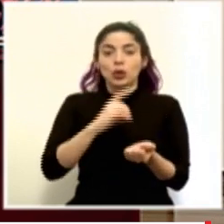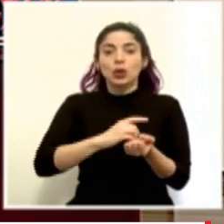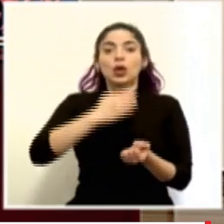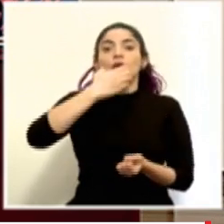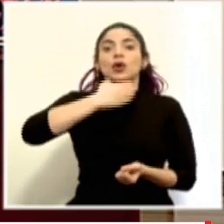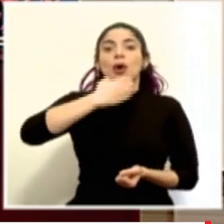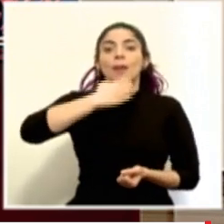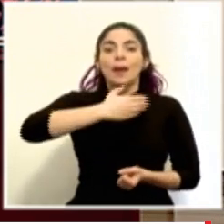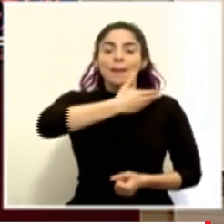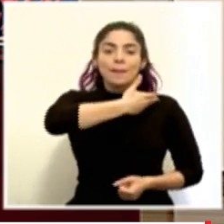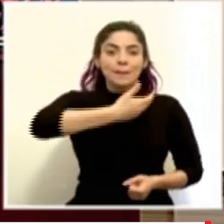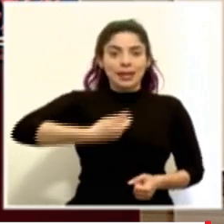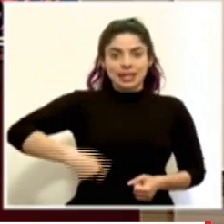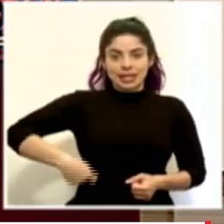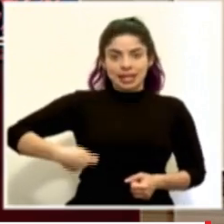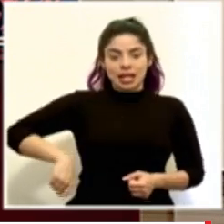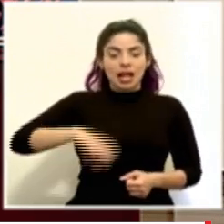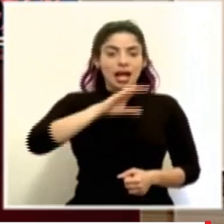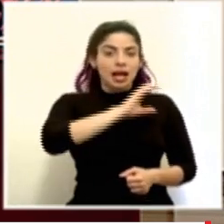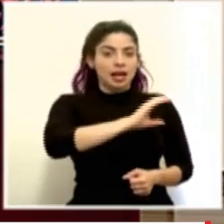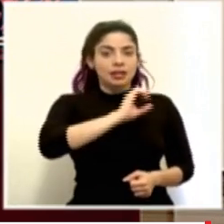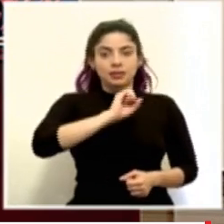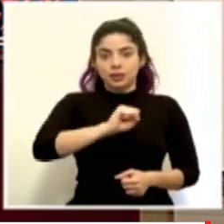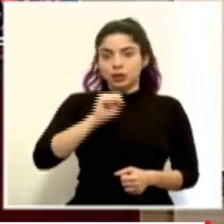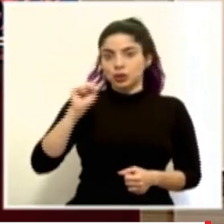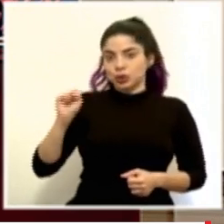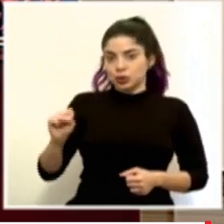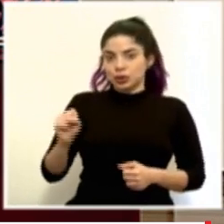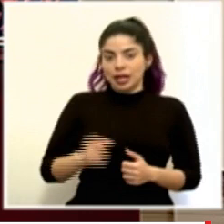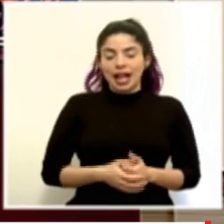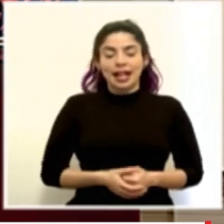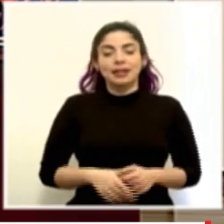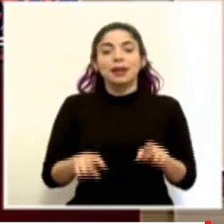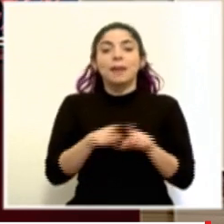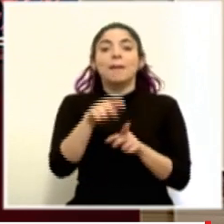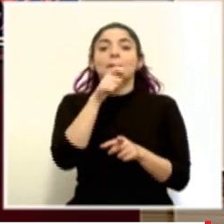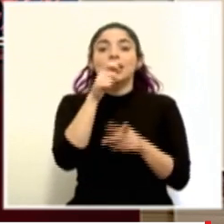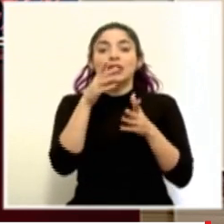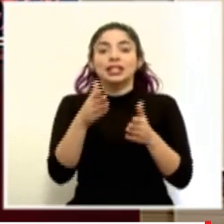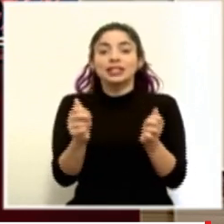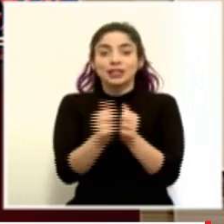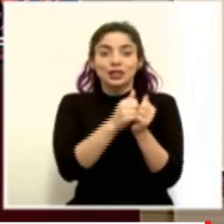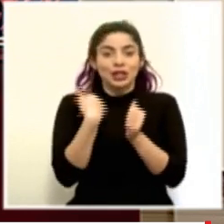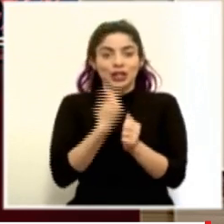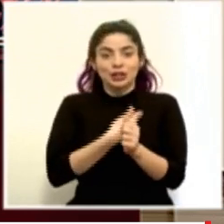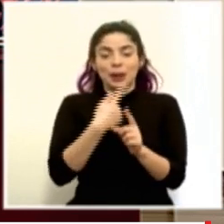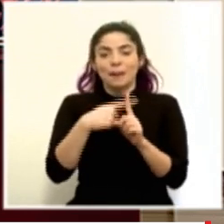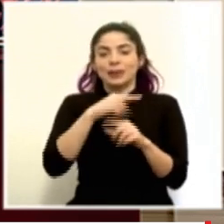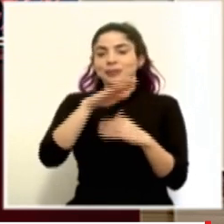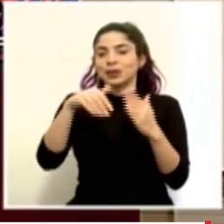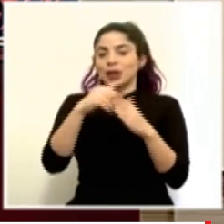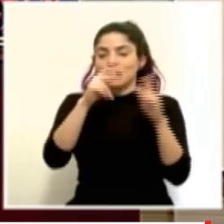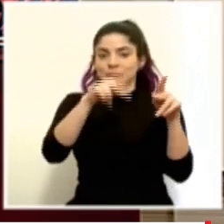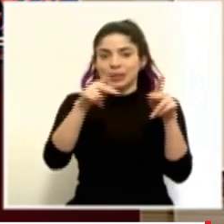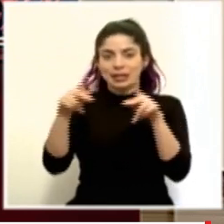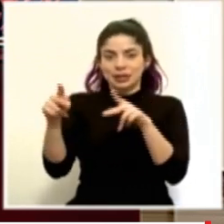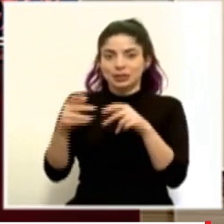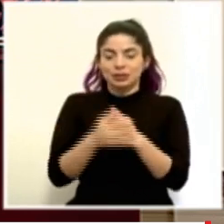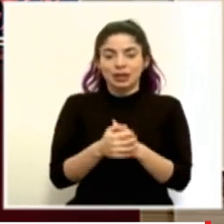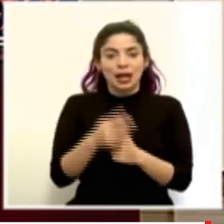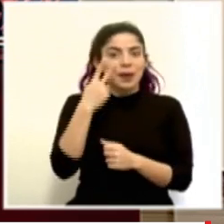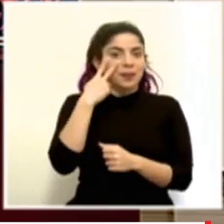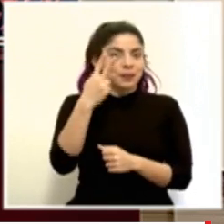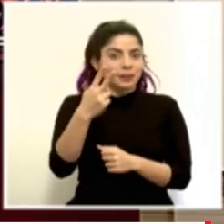Román Macaya, presidente ejecutivo de la Caja Costarricense de Seguro Social, a los colegas que nos acompañaron y a todas las personas que nos